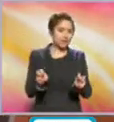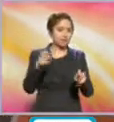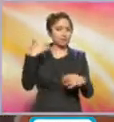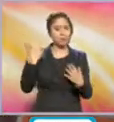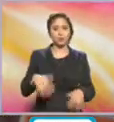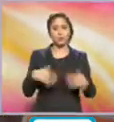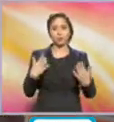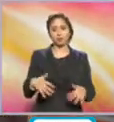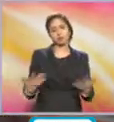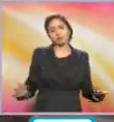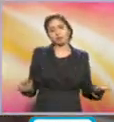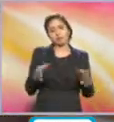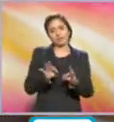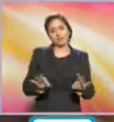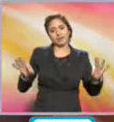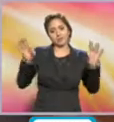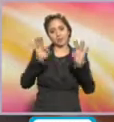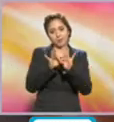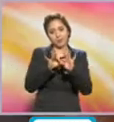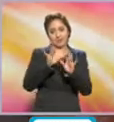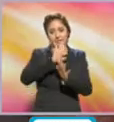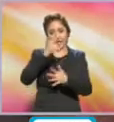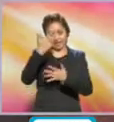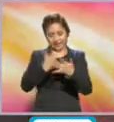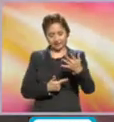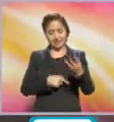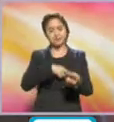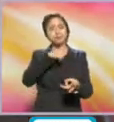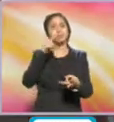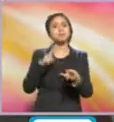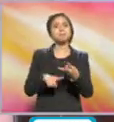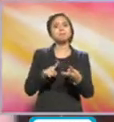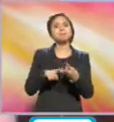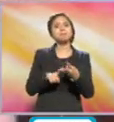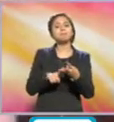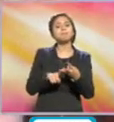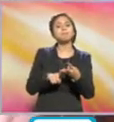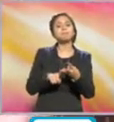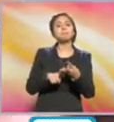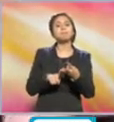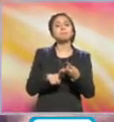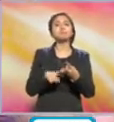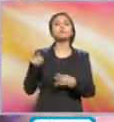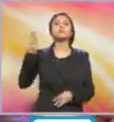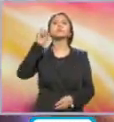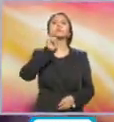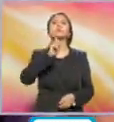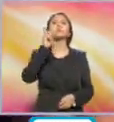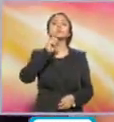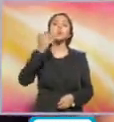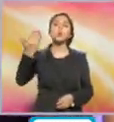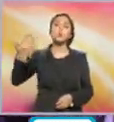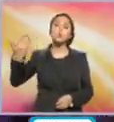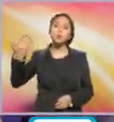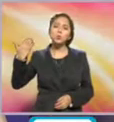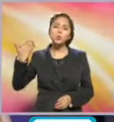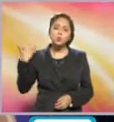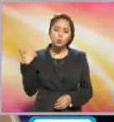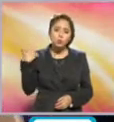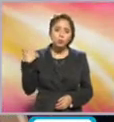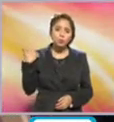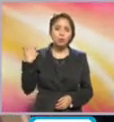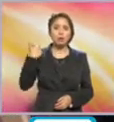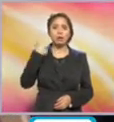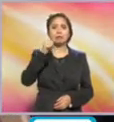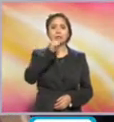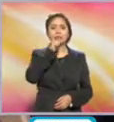interpretado por Y no Denise de podía Calaf. faltar. No podía faltar en la Ahí lista. Y les voy a presentar ahora a esta mujer que hace mucho tiempo que no la vemos